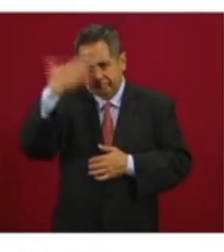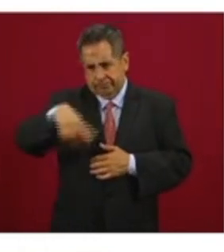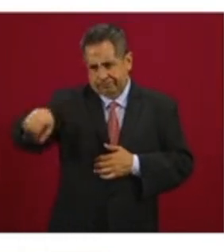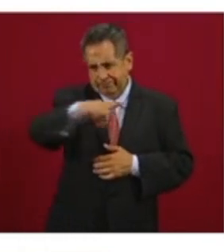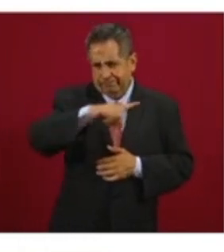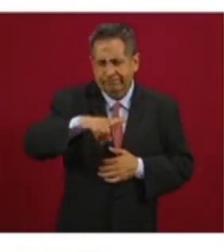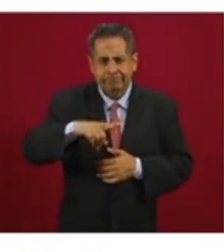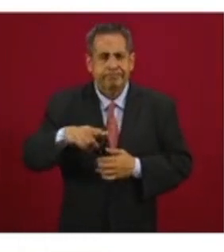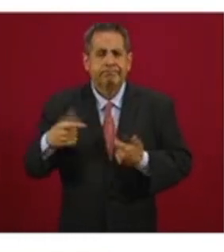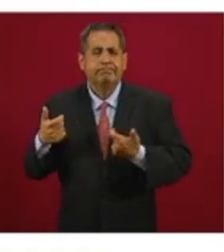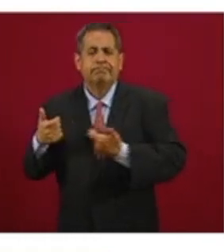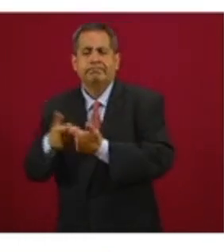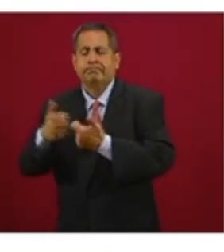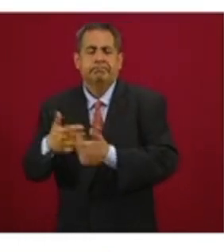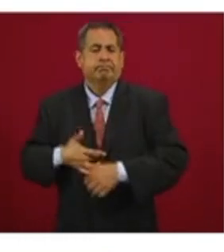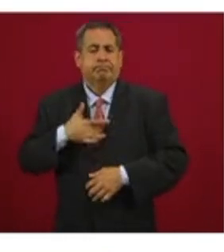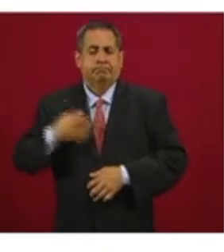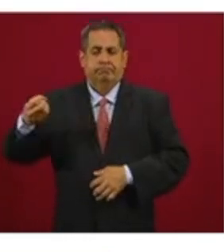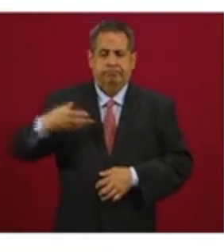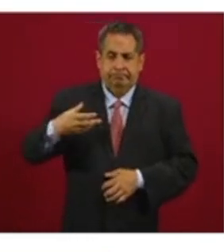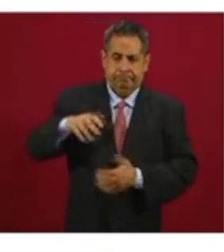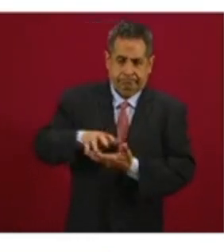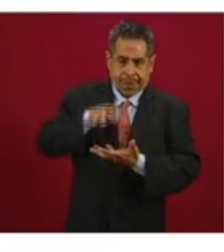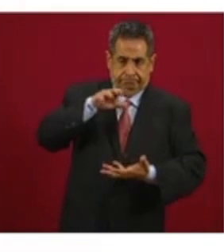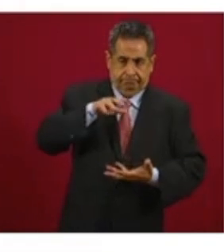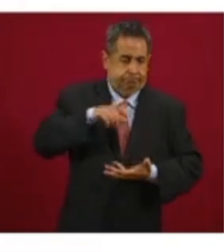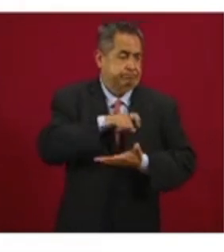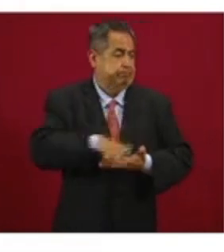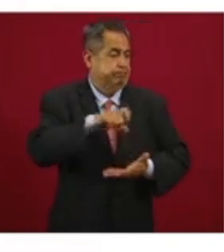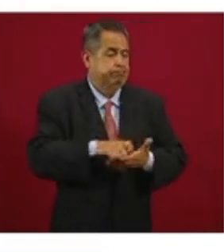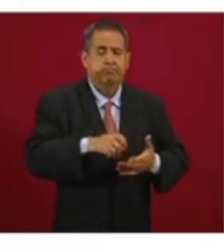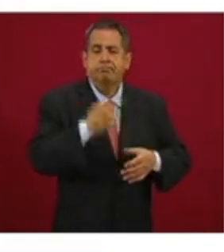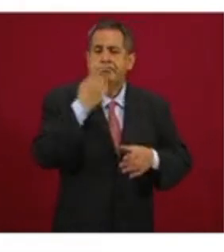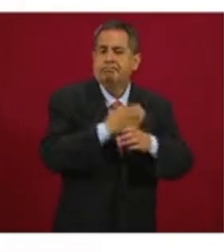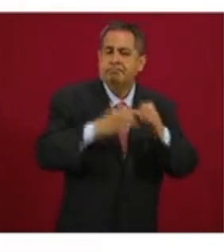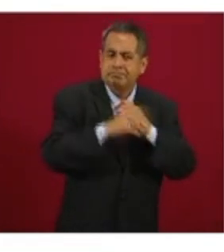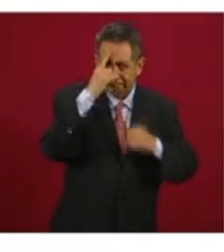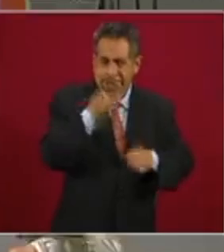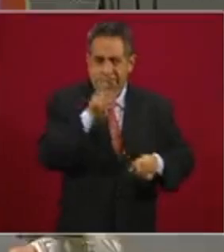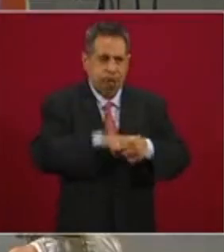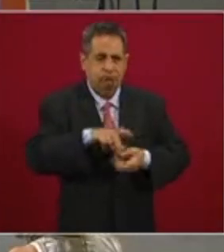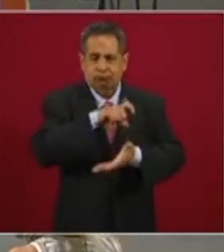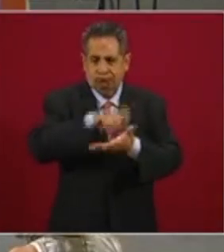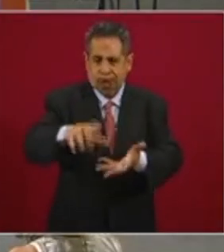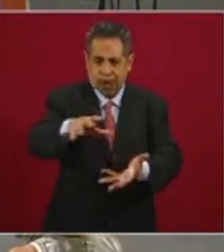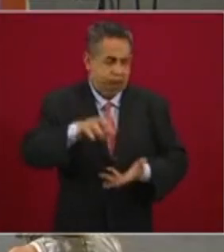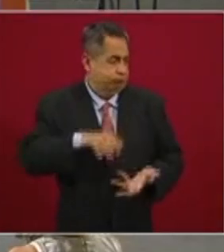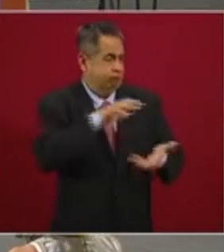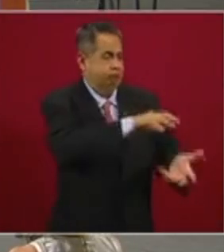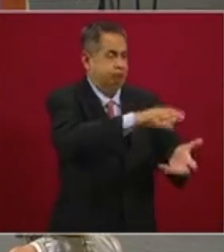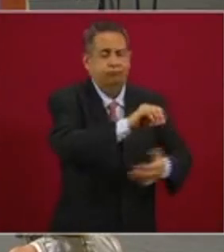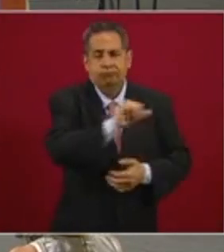una cooperación para equipos médicos y hospitales donde se atiende de manera gratuita a la gente